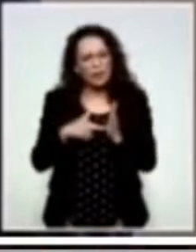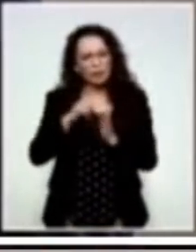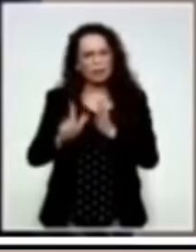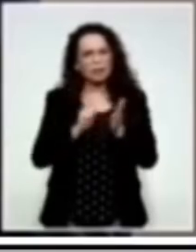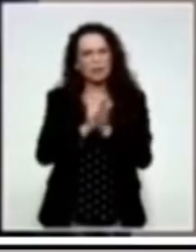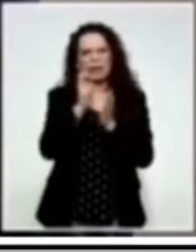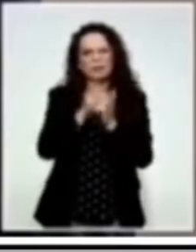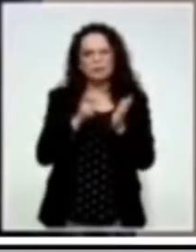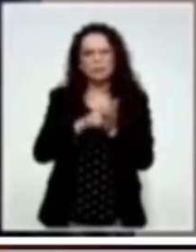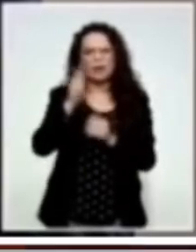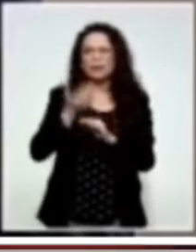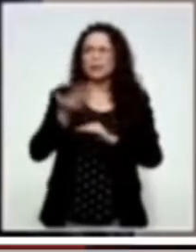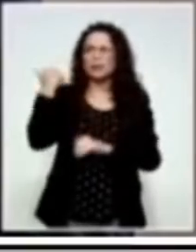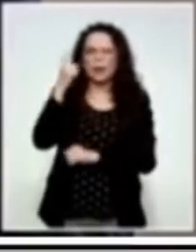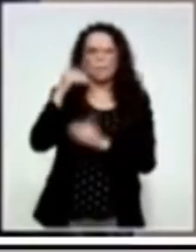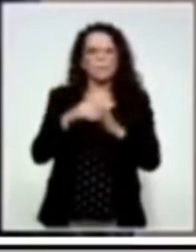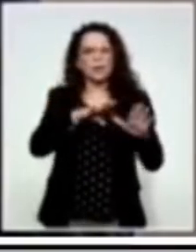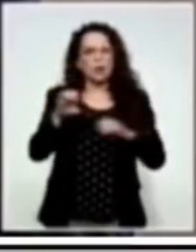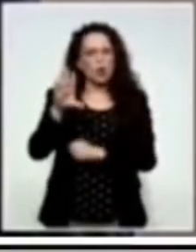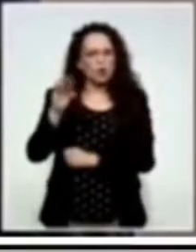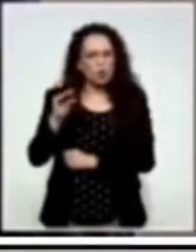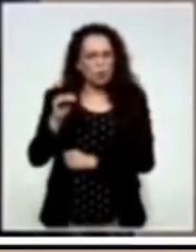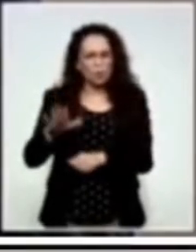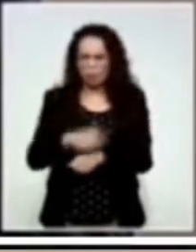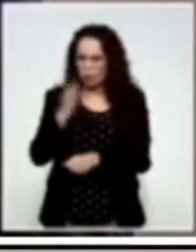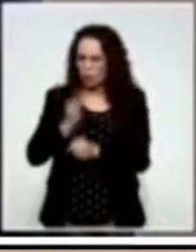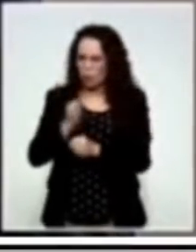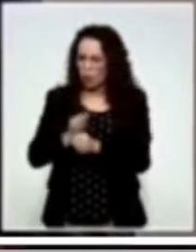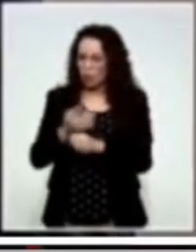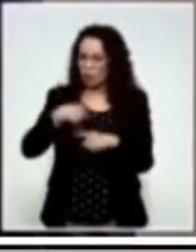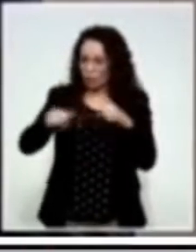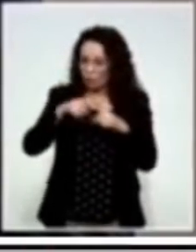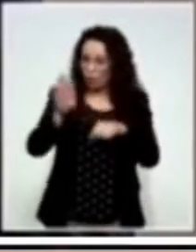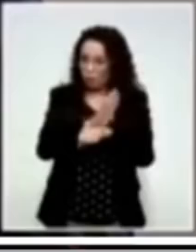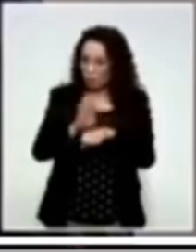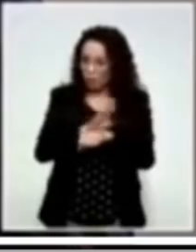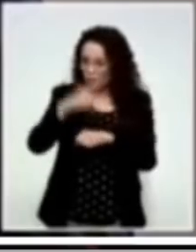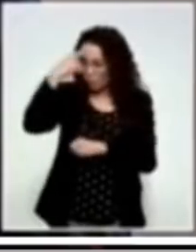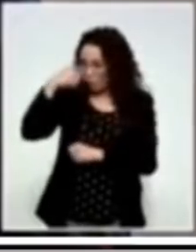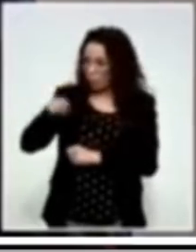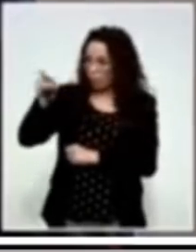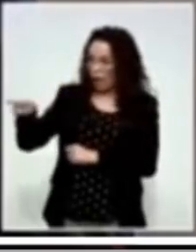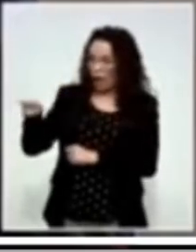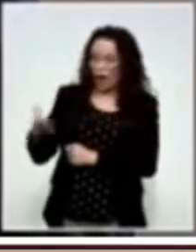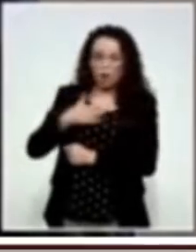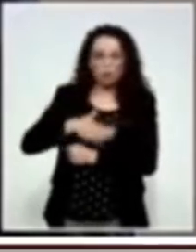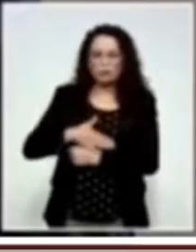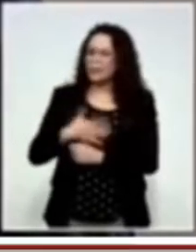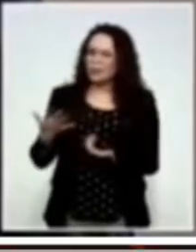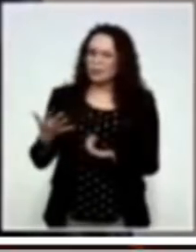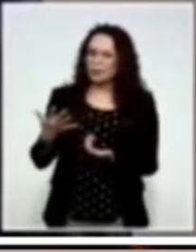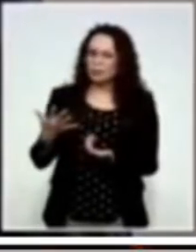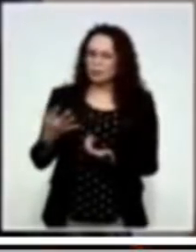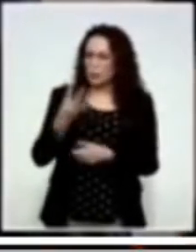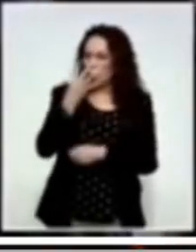en los 90s, siento que no conviene mucho en estos momentos a la justicia. 4 no puede ser mayor que 7, y yo creo que este es un buen